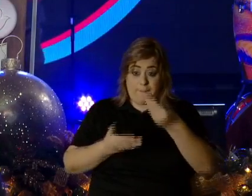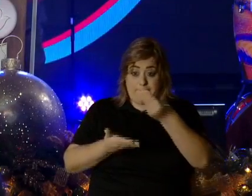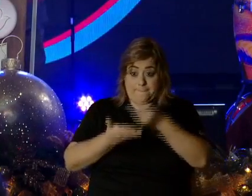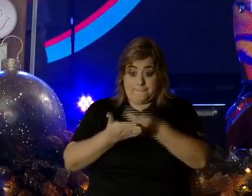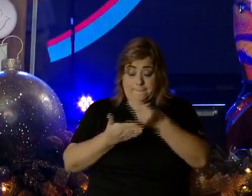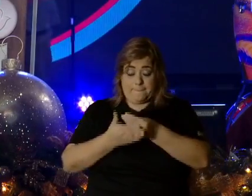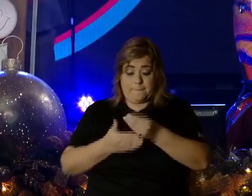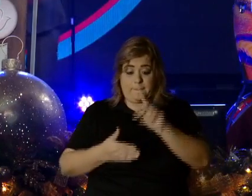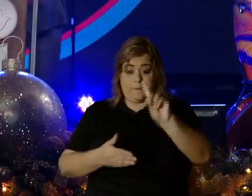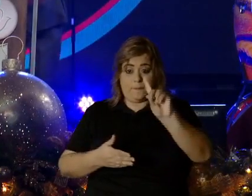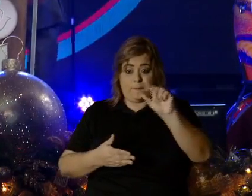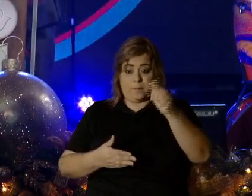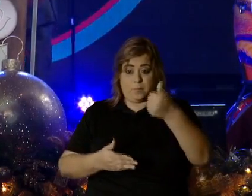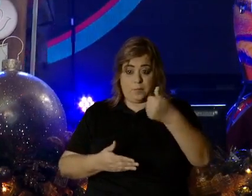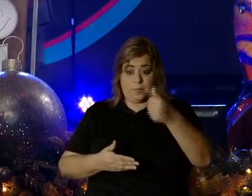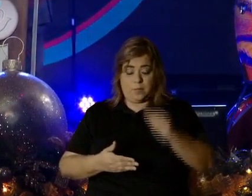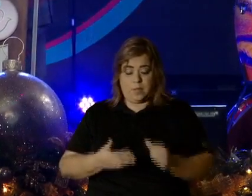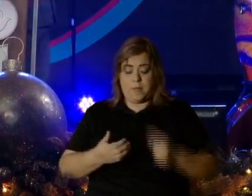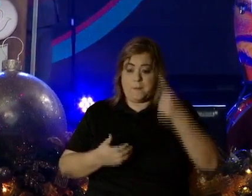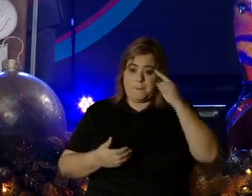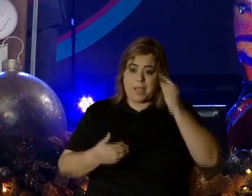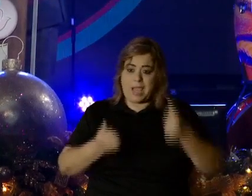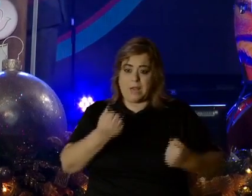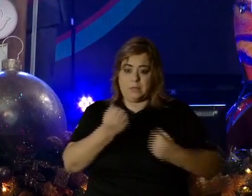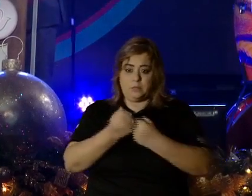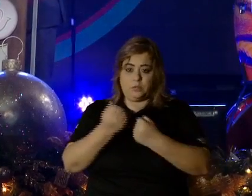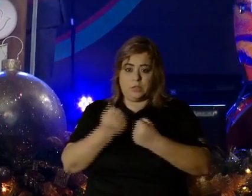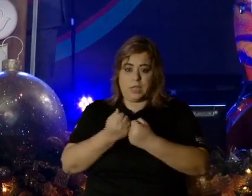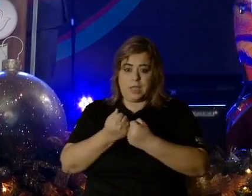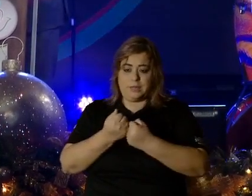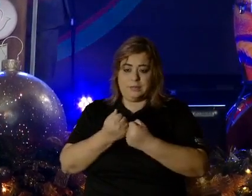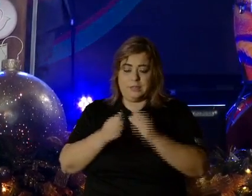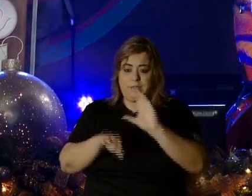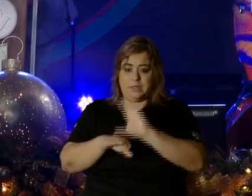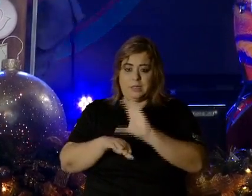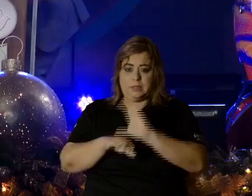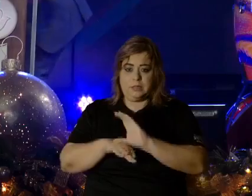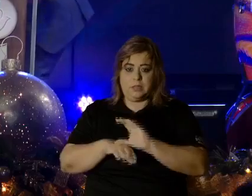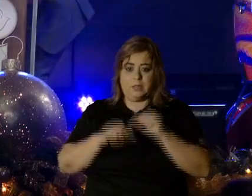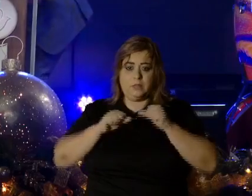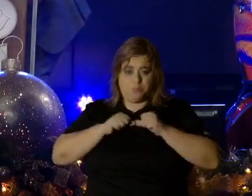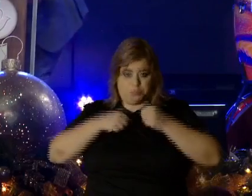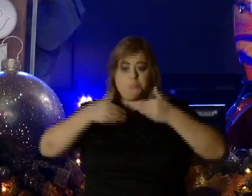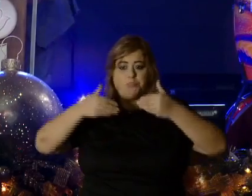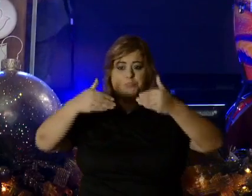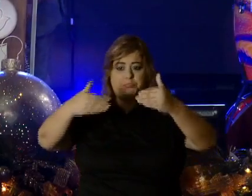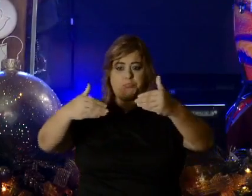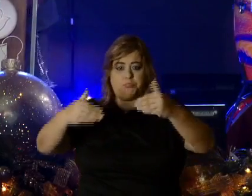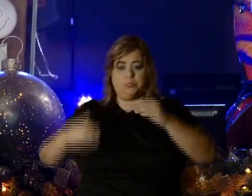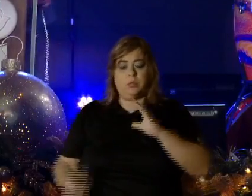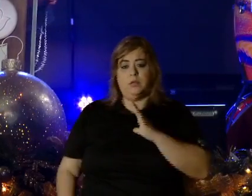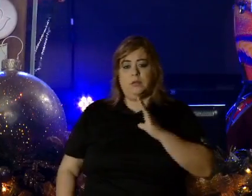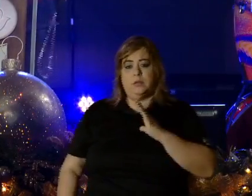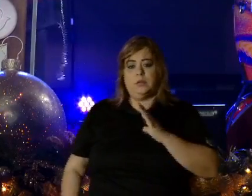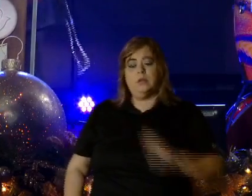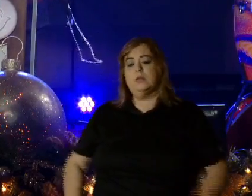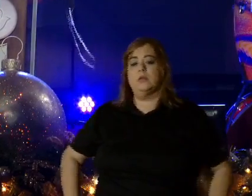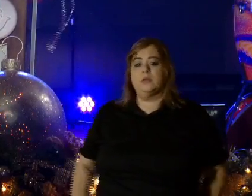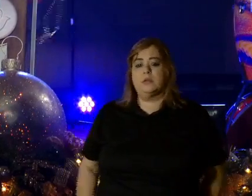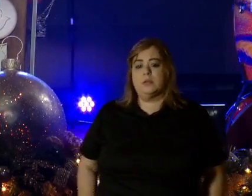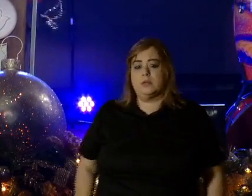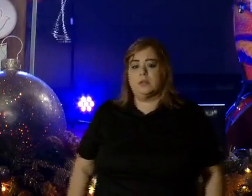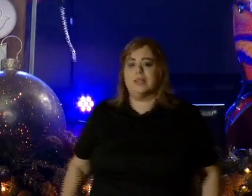diezmo. Iglesia, vamos para adelante. Vamos para adelante. Y